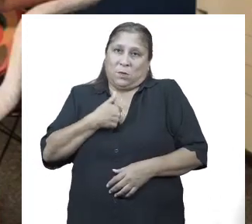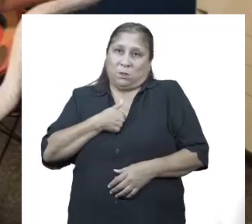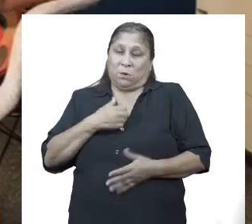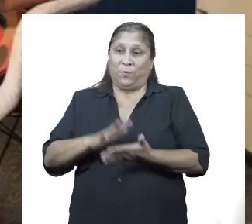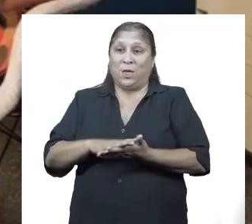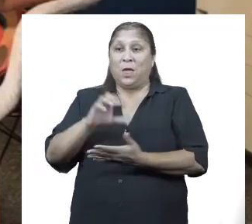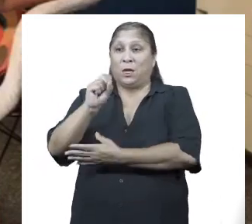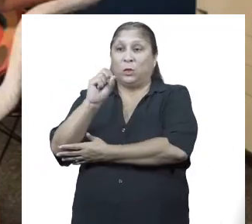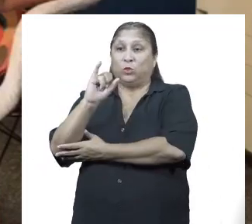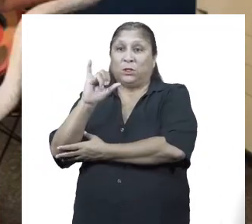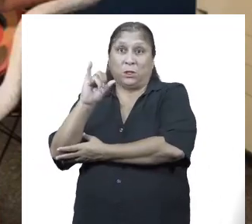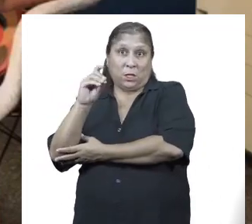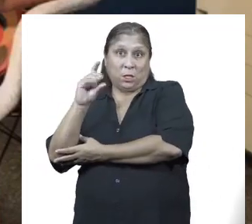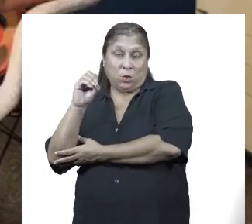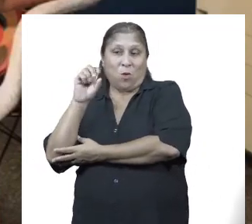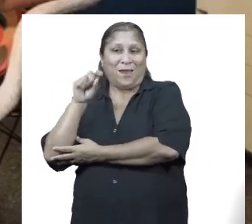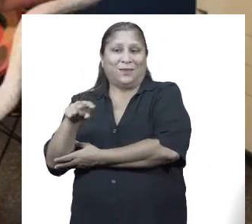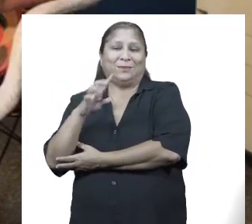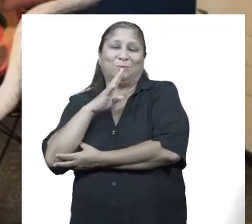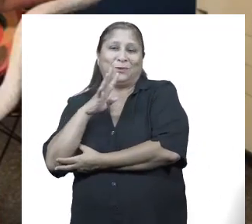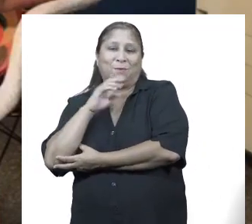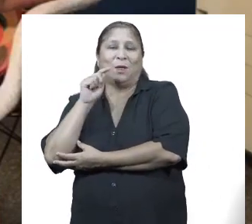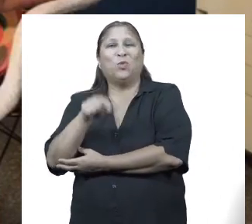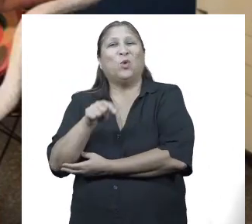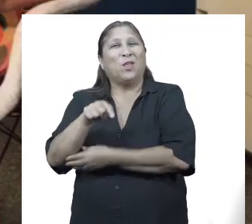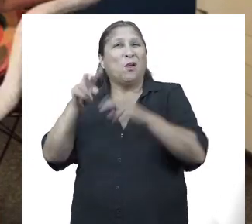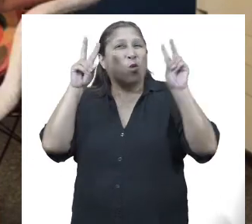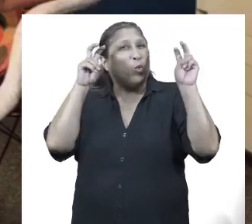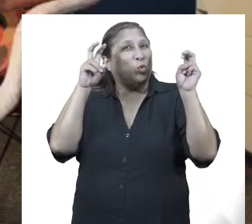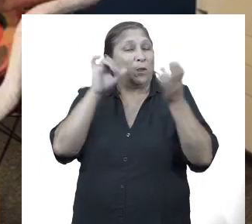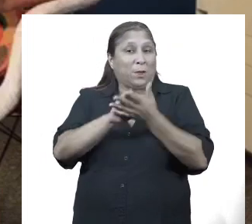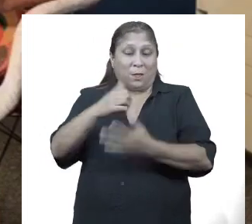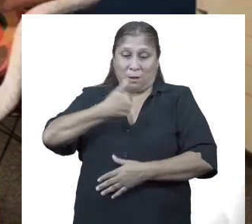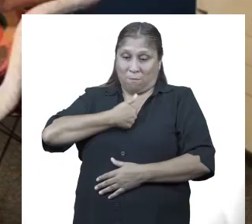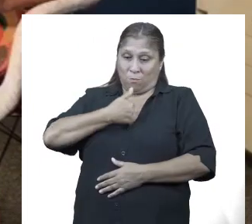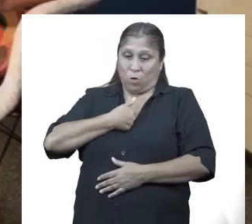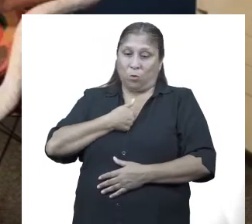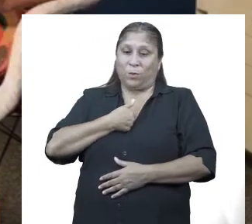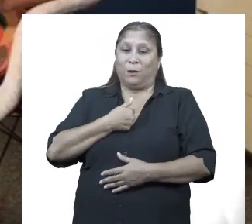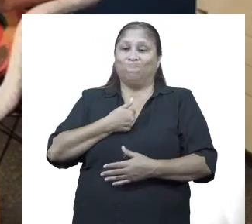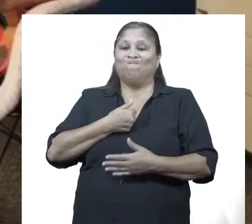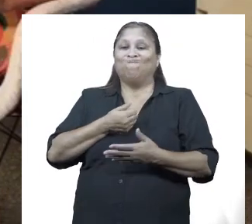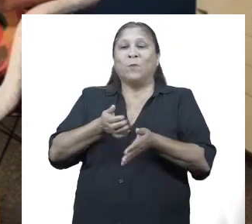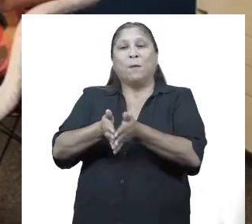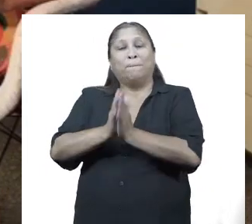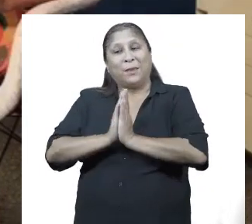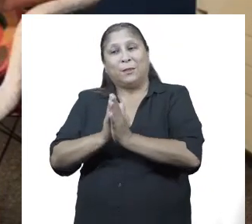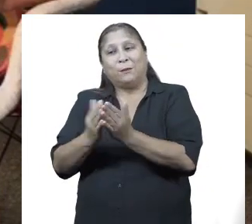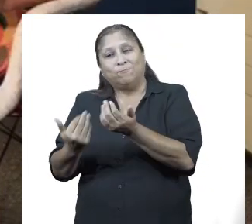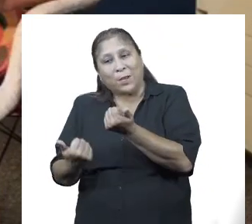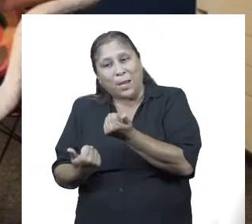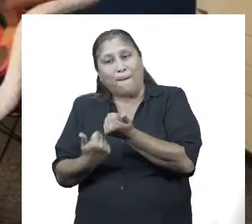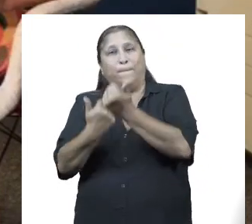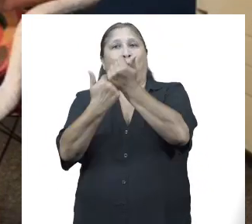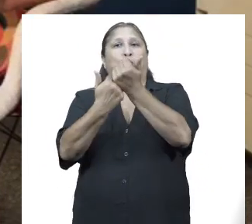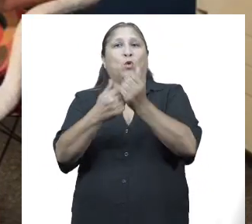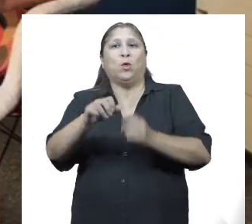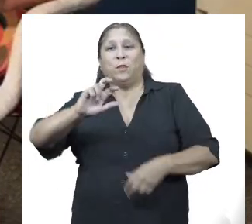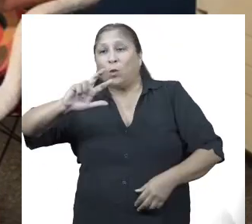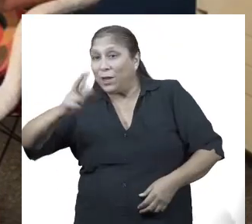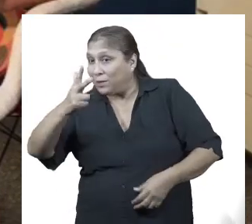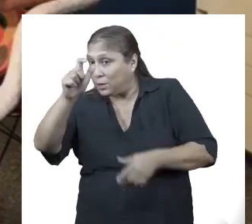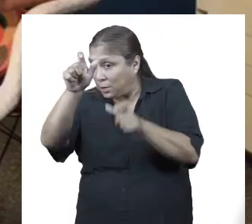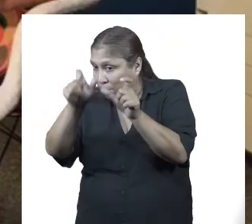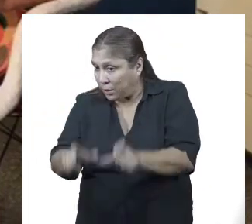En el suicidio asistido, más bien estamos hablando frente a un caso en el que la persona pide la contribución, pide la ayuda de